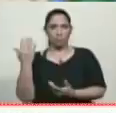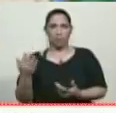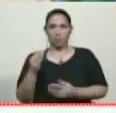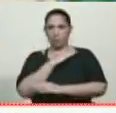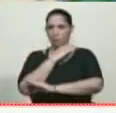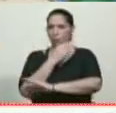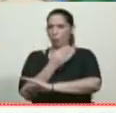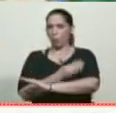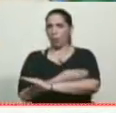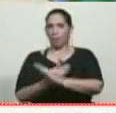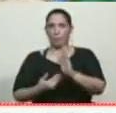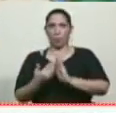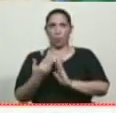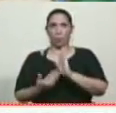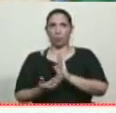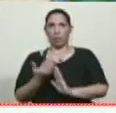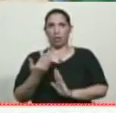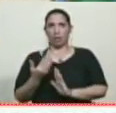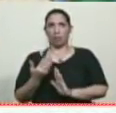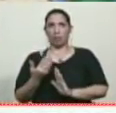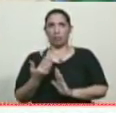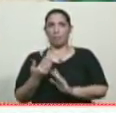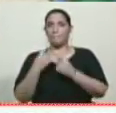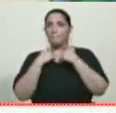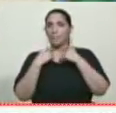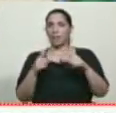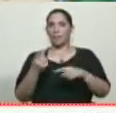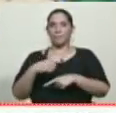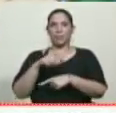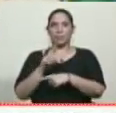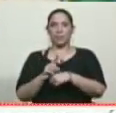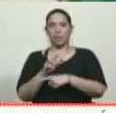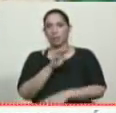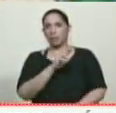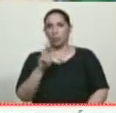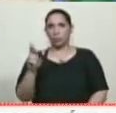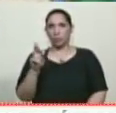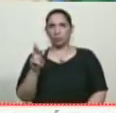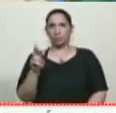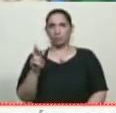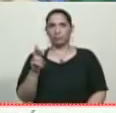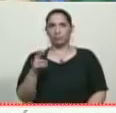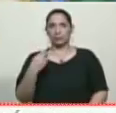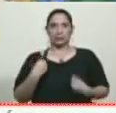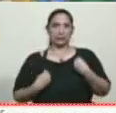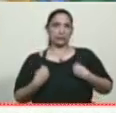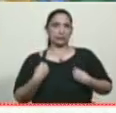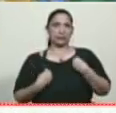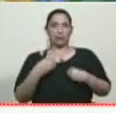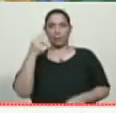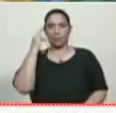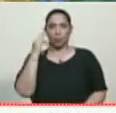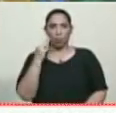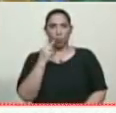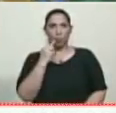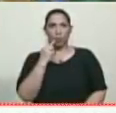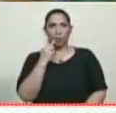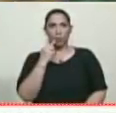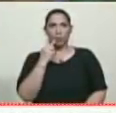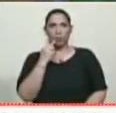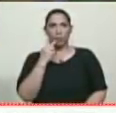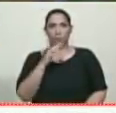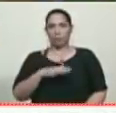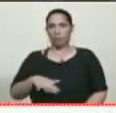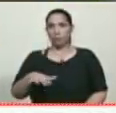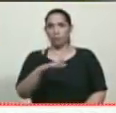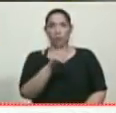poderosa que le costó, por cierto, la pérdida de la Primera República y la desesperación de Bolívar, que era jefe de esa plaza y no